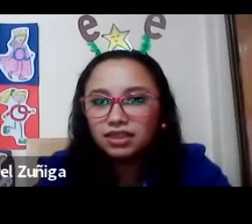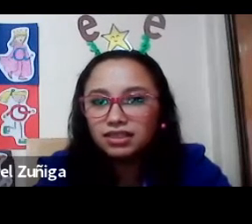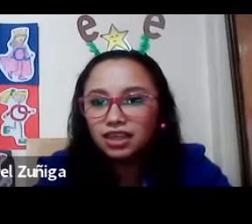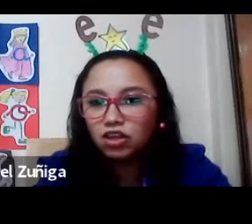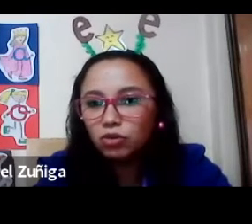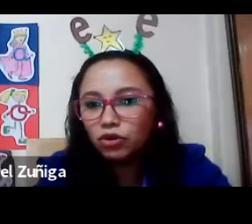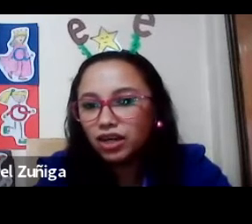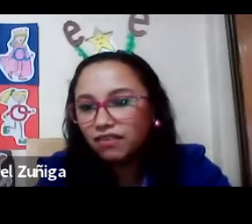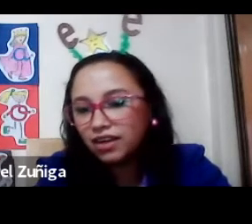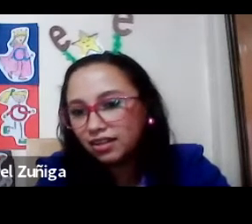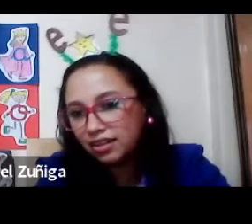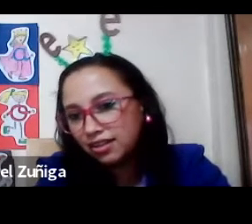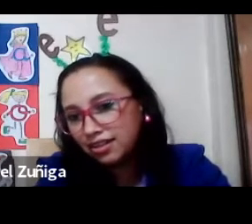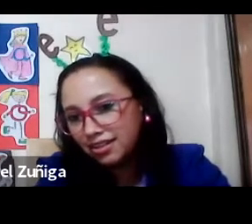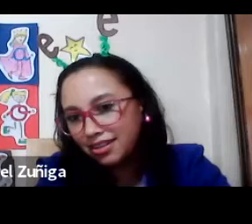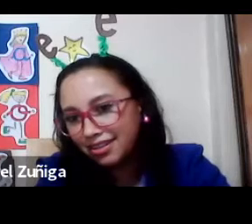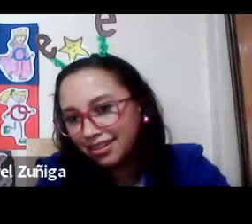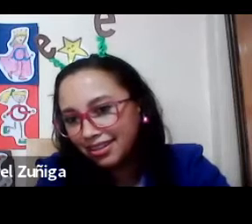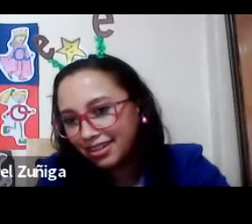la princesa ahí? ¿Cómo lloraba?